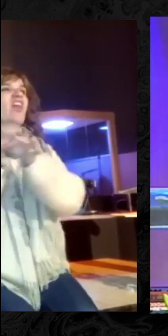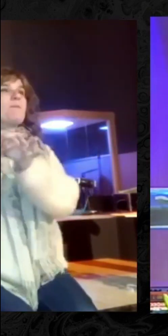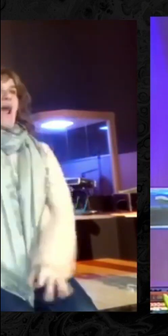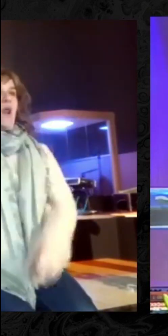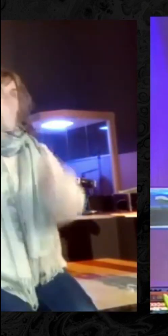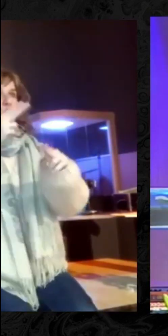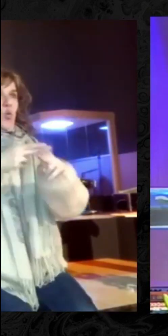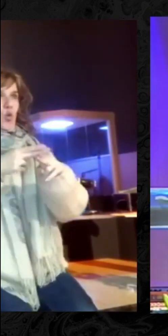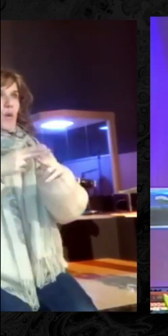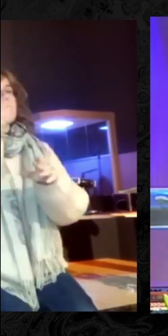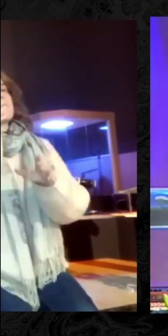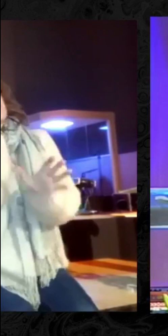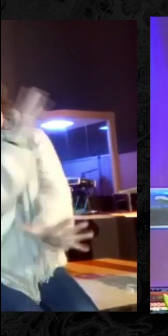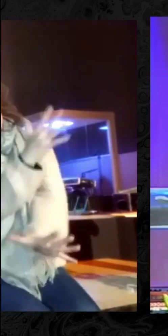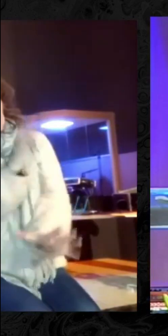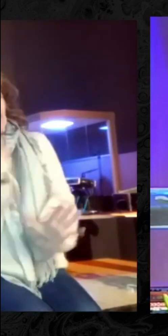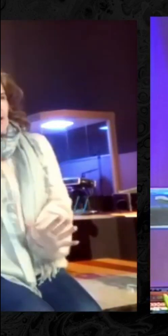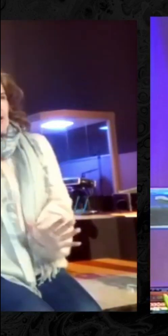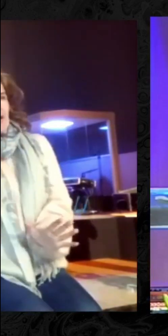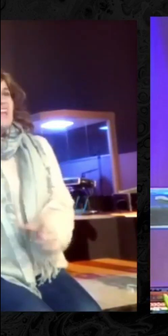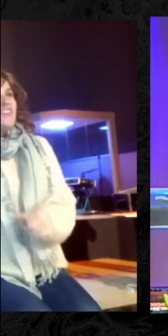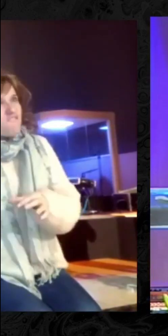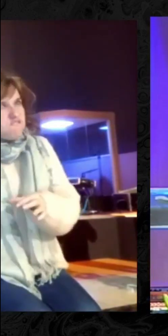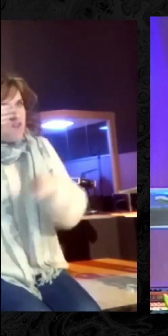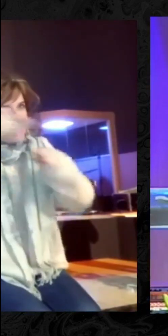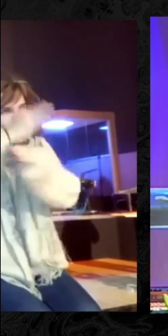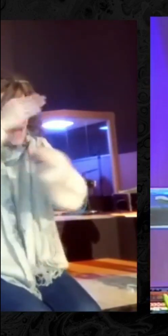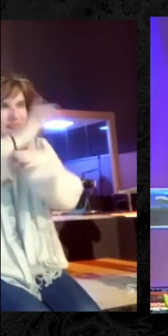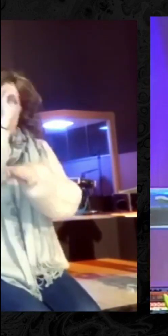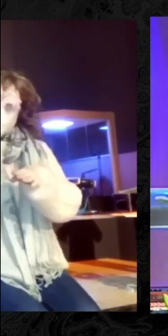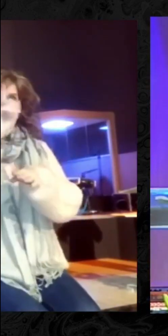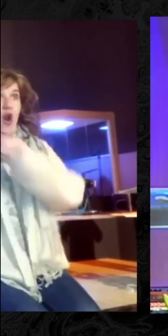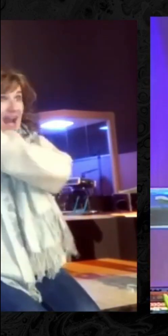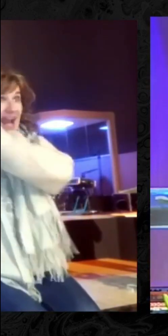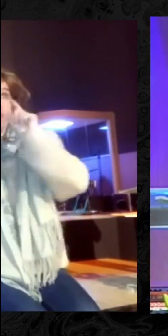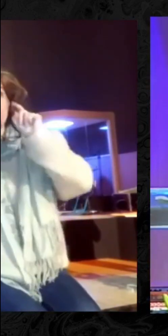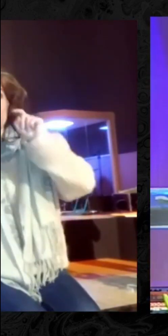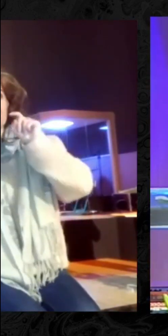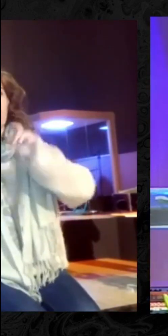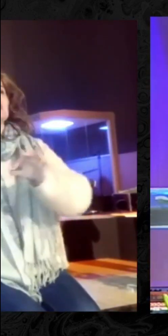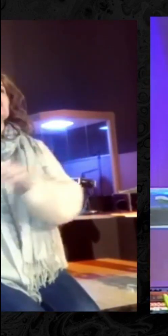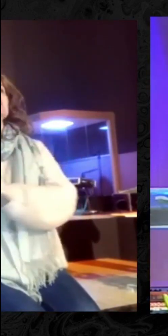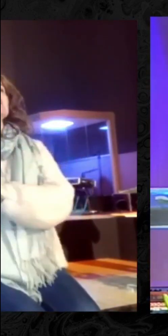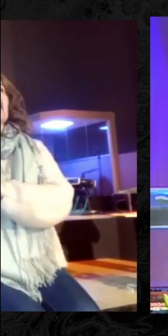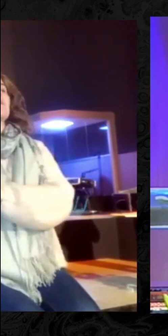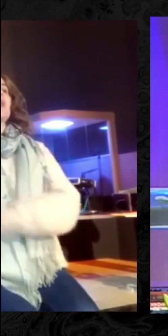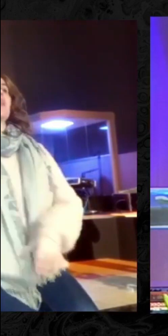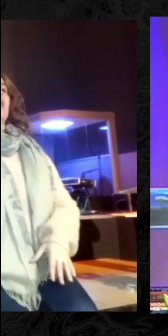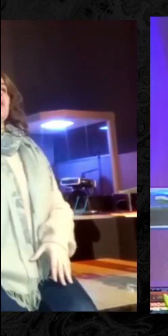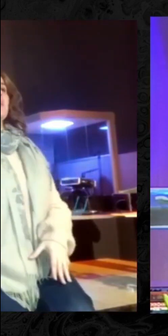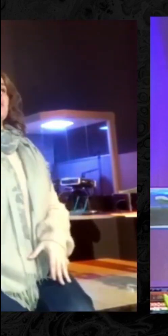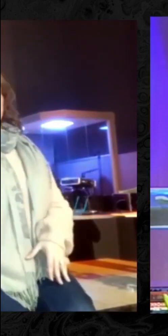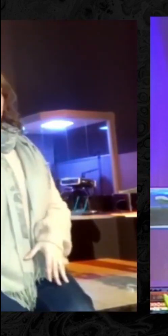permanece así yo no sé cuánto tiempo porque por hechizo bien Esto es lo que estos encantadores